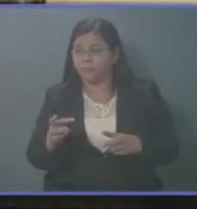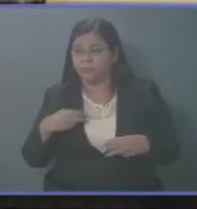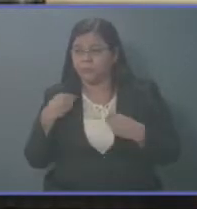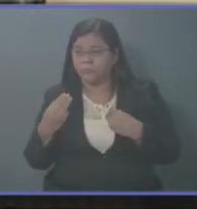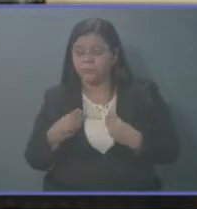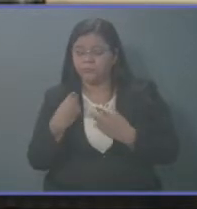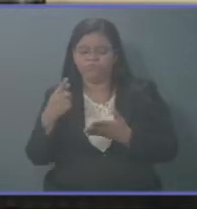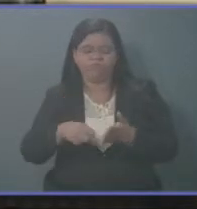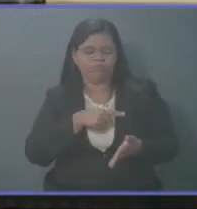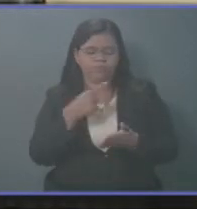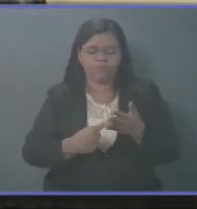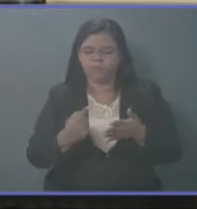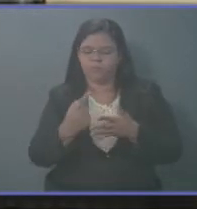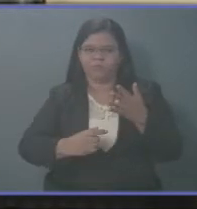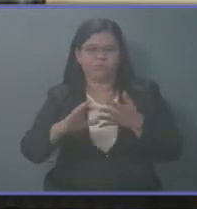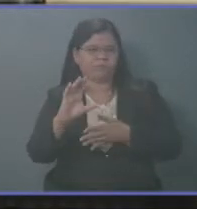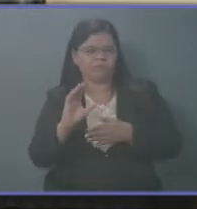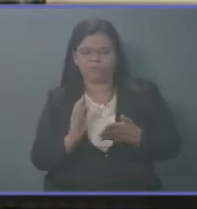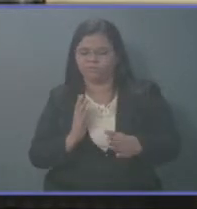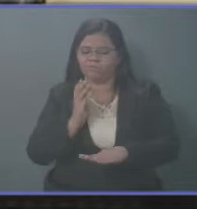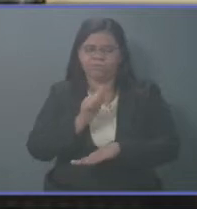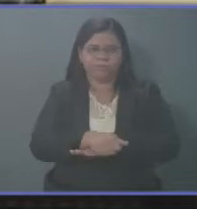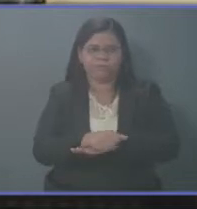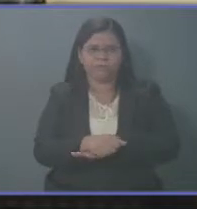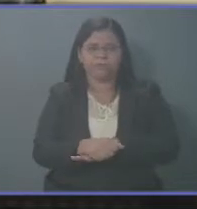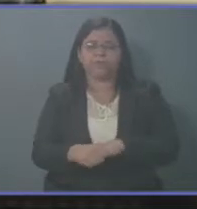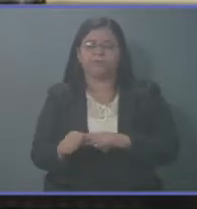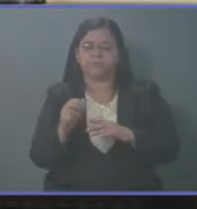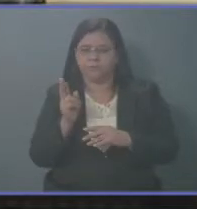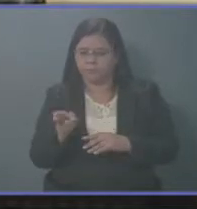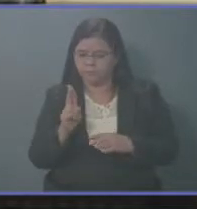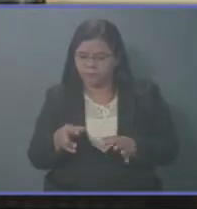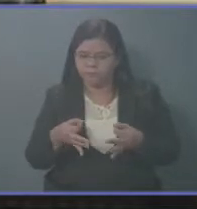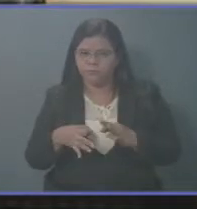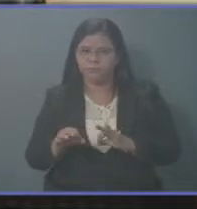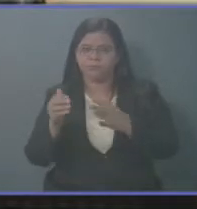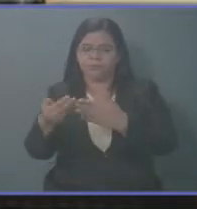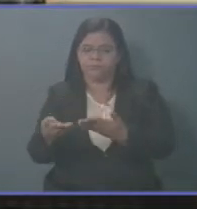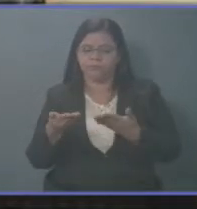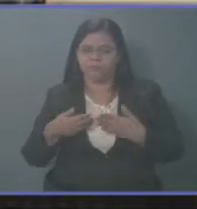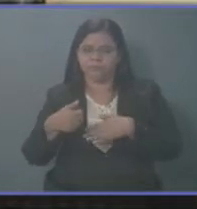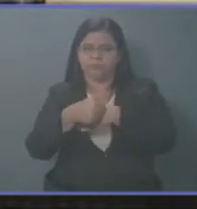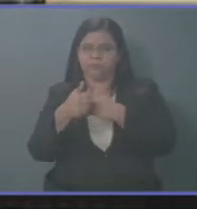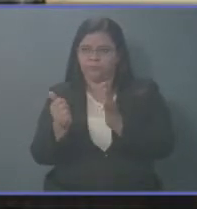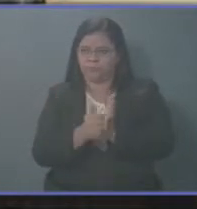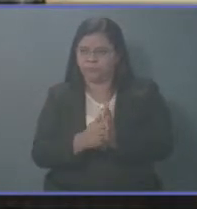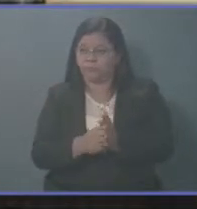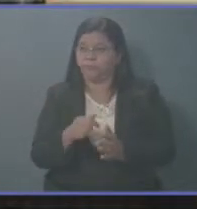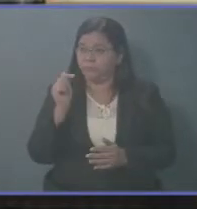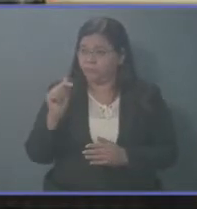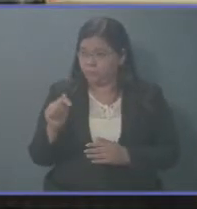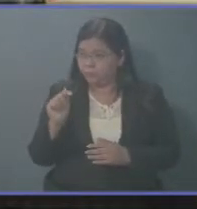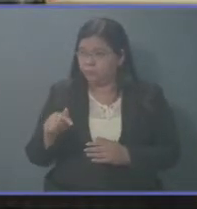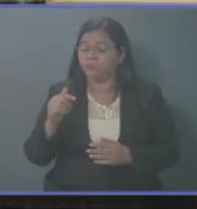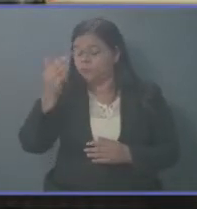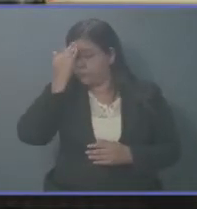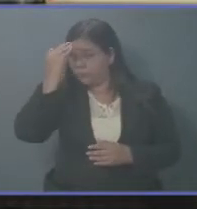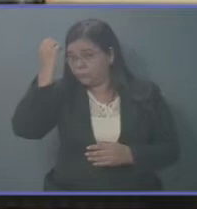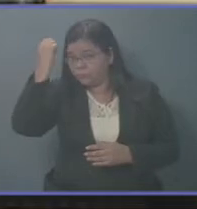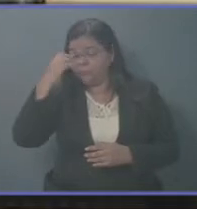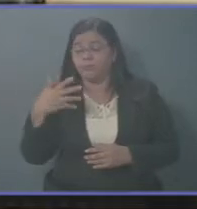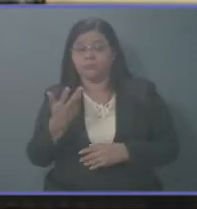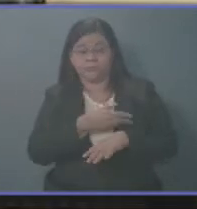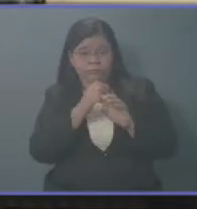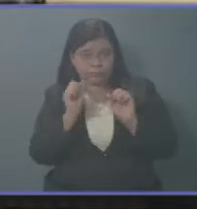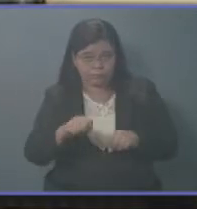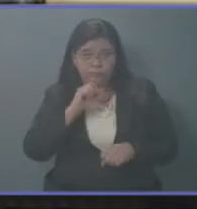veto por inconstitucionalidad que ahora se remite por su digno medio a la Asamblea Legislativa. De hecho, en ese sentido es importante mencionar que tal